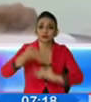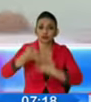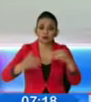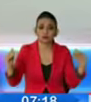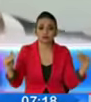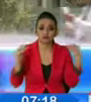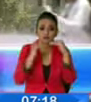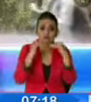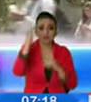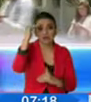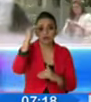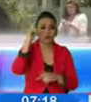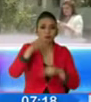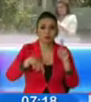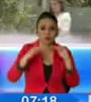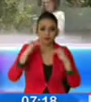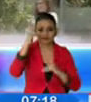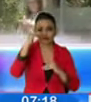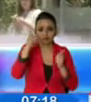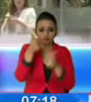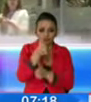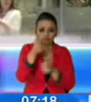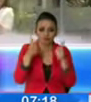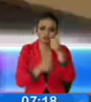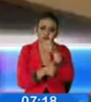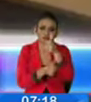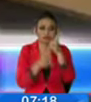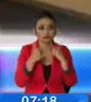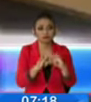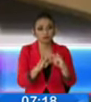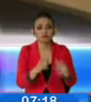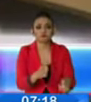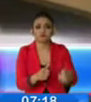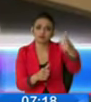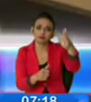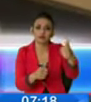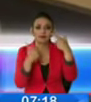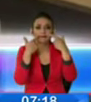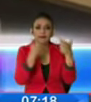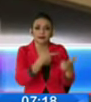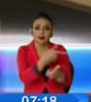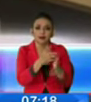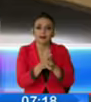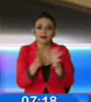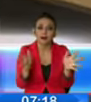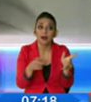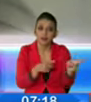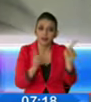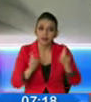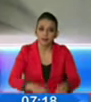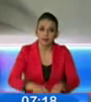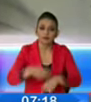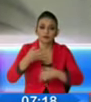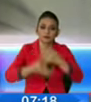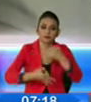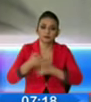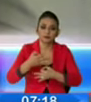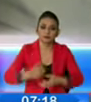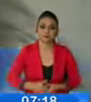un rango menor, por lo que quien debe continuar con la causa es la máxima autoridad del organismo judicial. Para